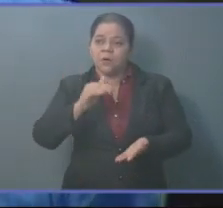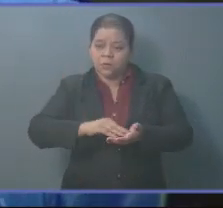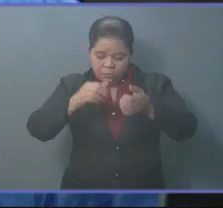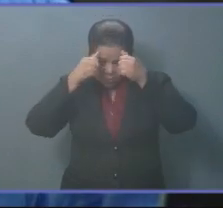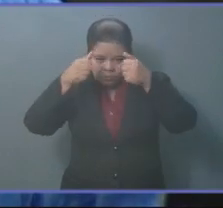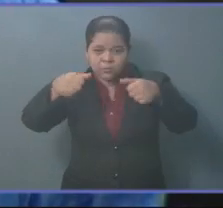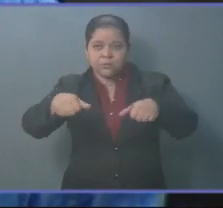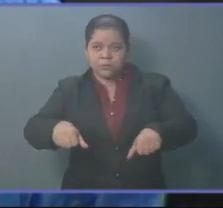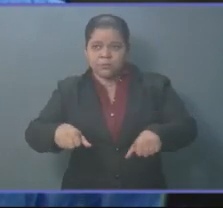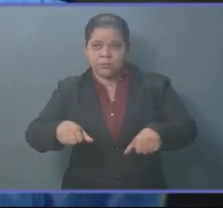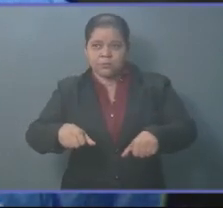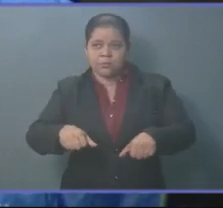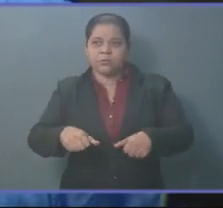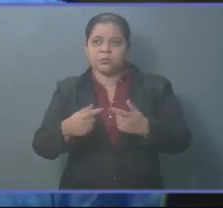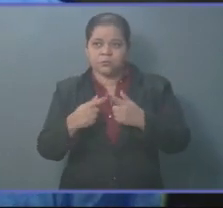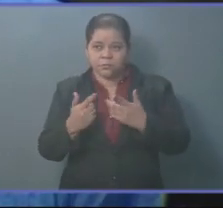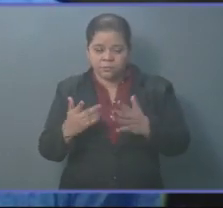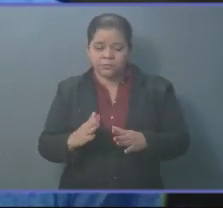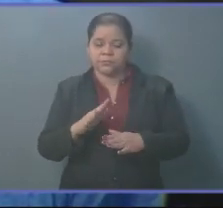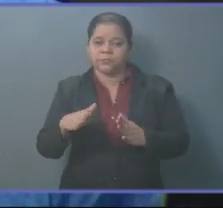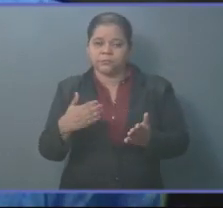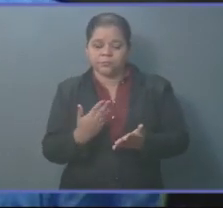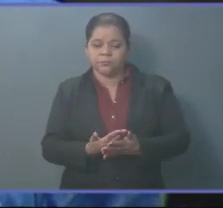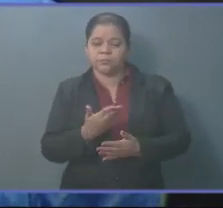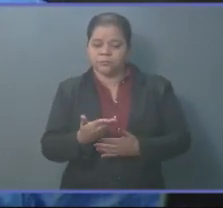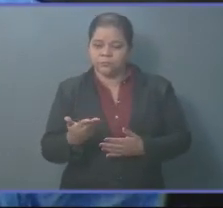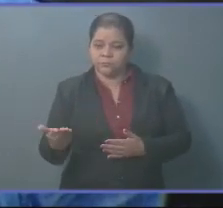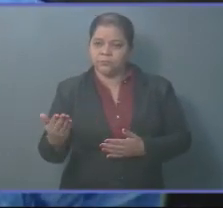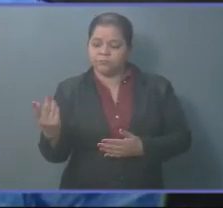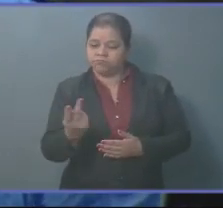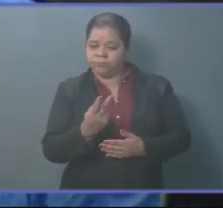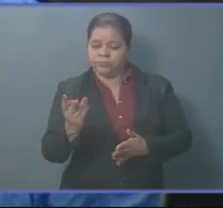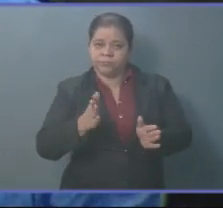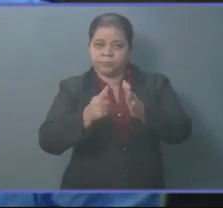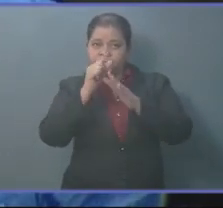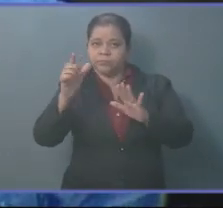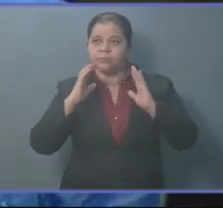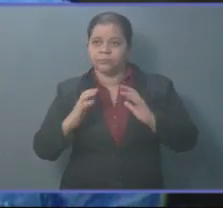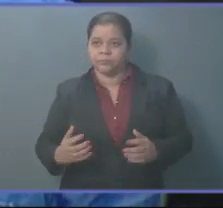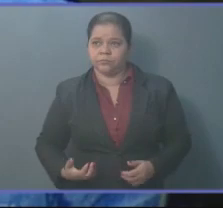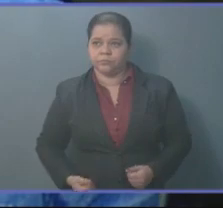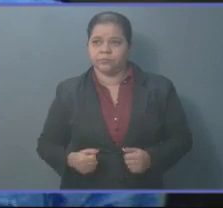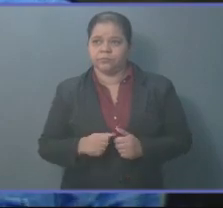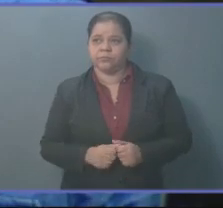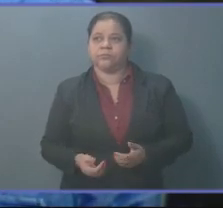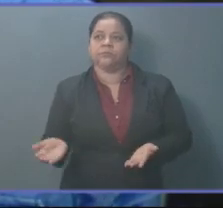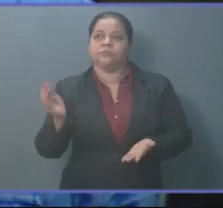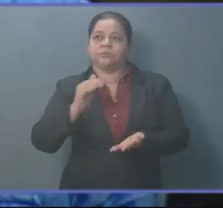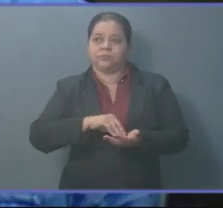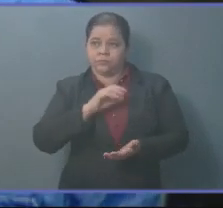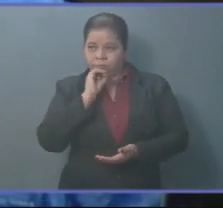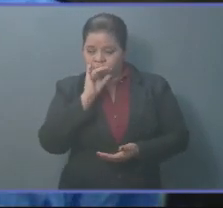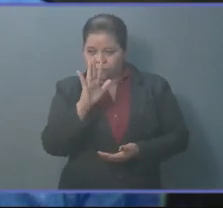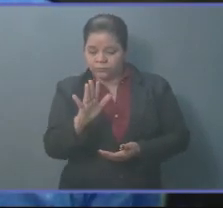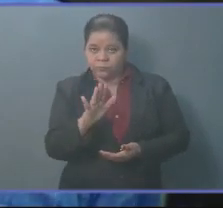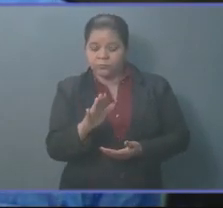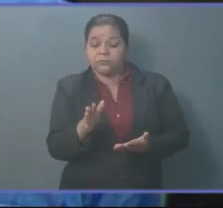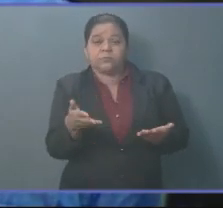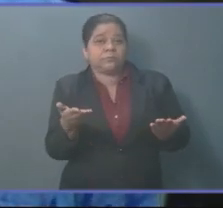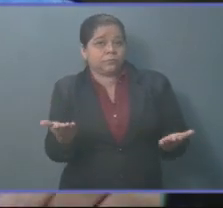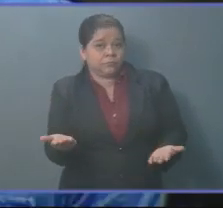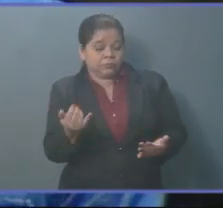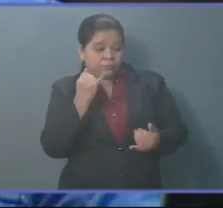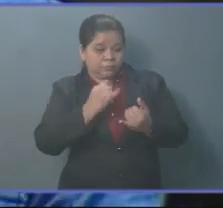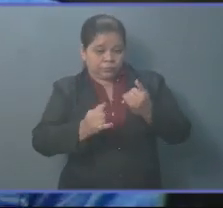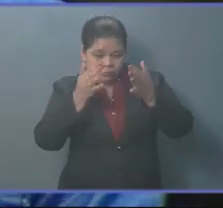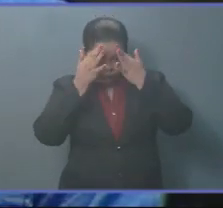consensos pese al estire y encoge que hay entre los órganos de Estado. Repito, porque al final las decisiones